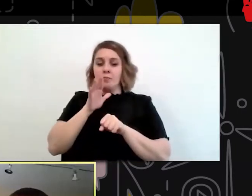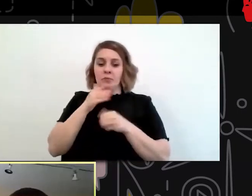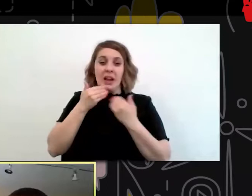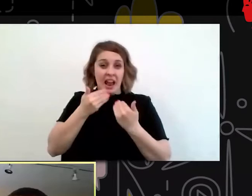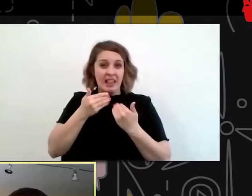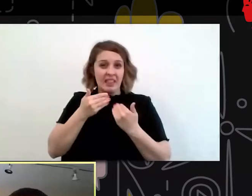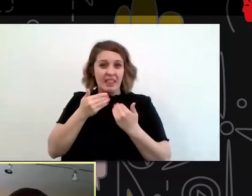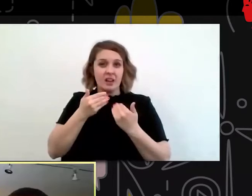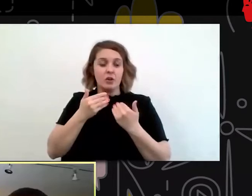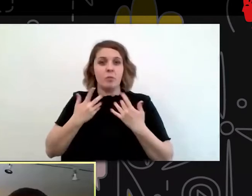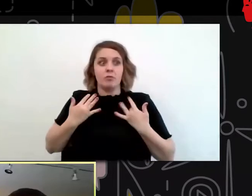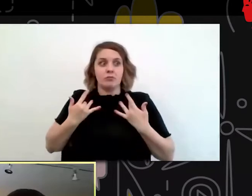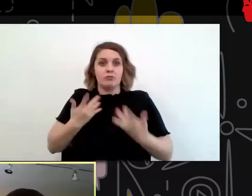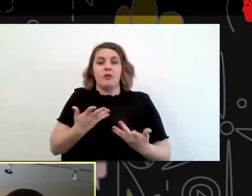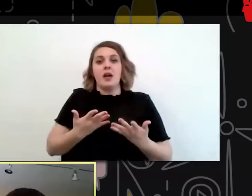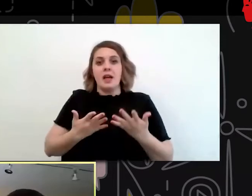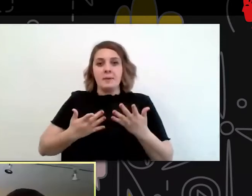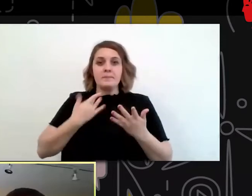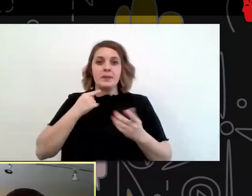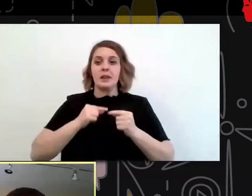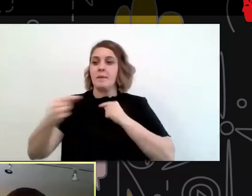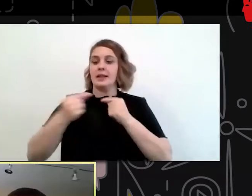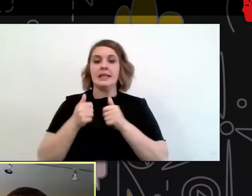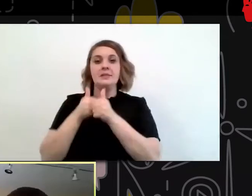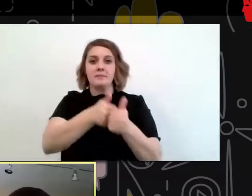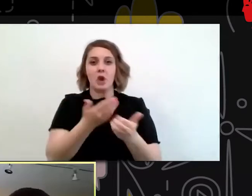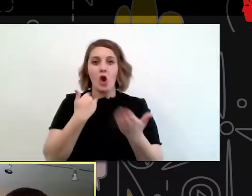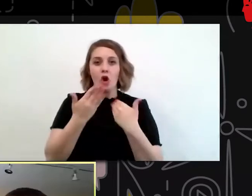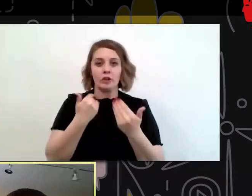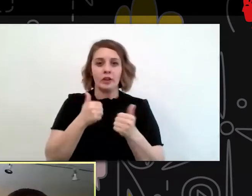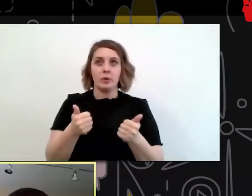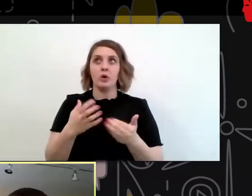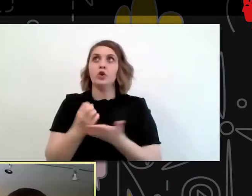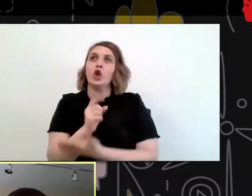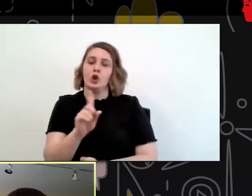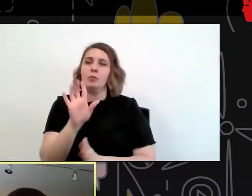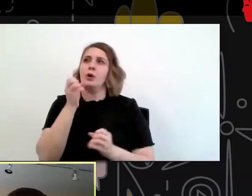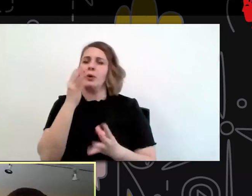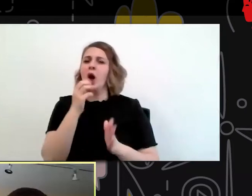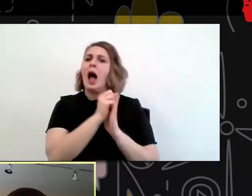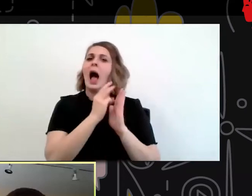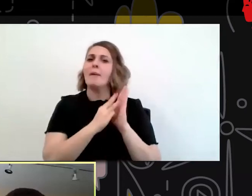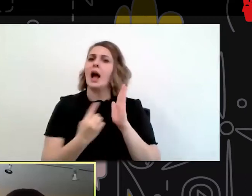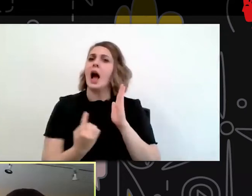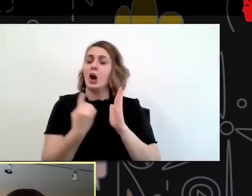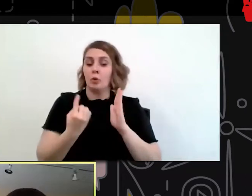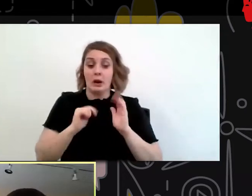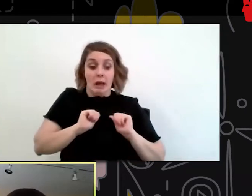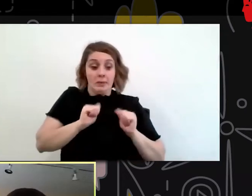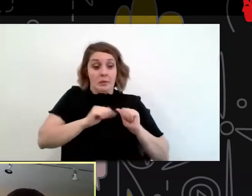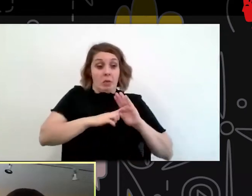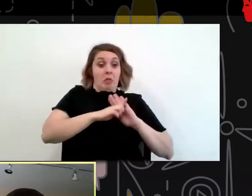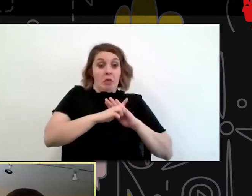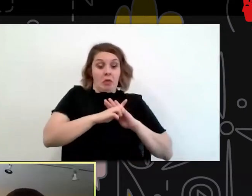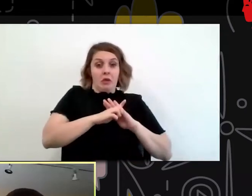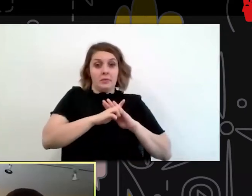a distancia de pacientes y bueno, no todo, pero aplicaciones que había y se